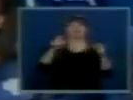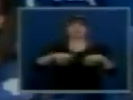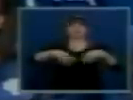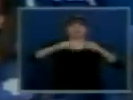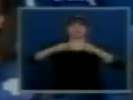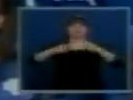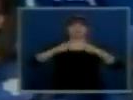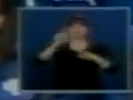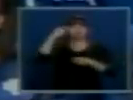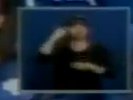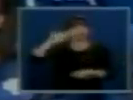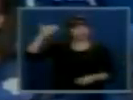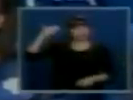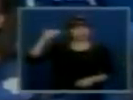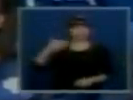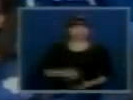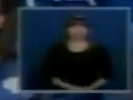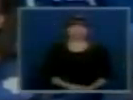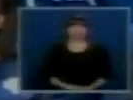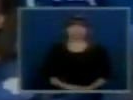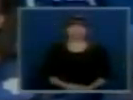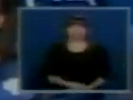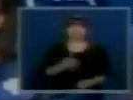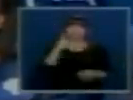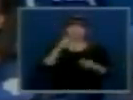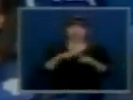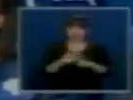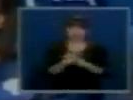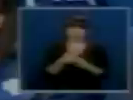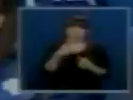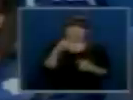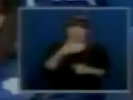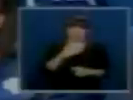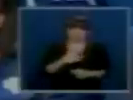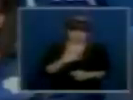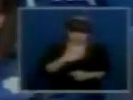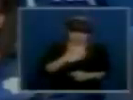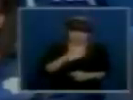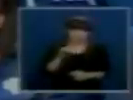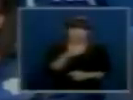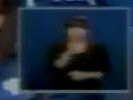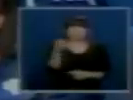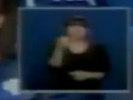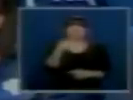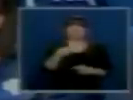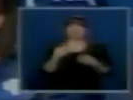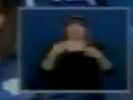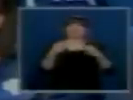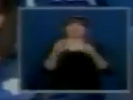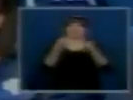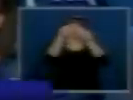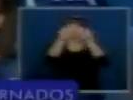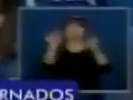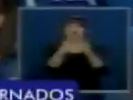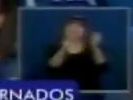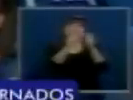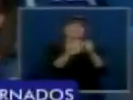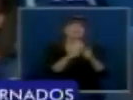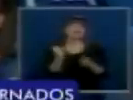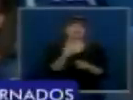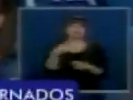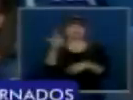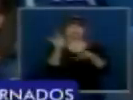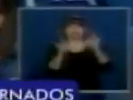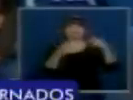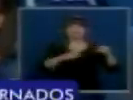Estado. Para pesar mío y el de ustedes, si esta noche pretendiera revelar con algún detalle lo que hemos descubierto que